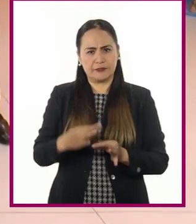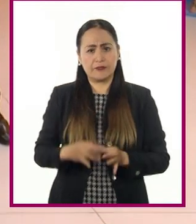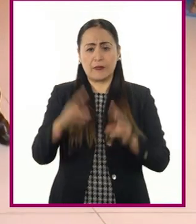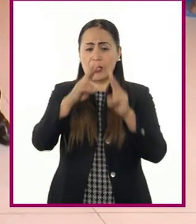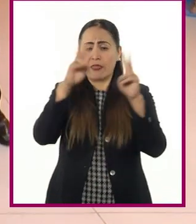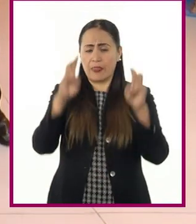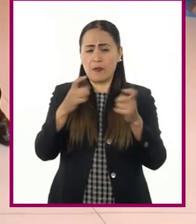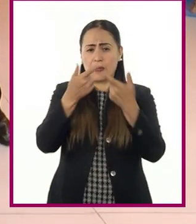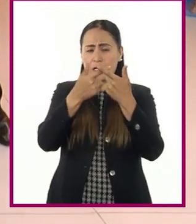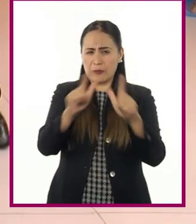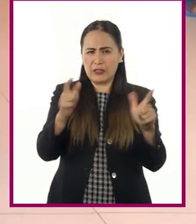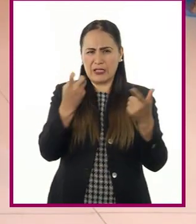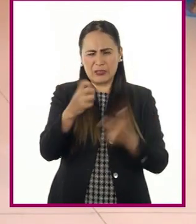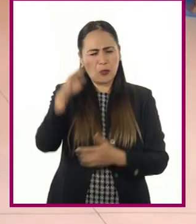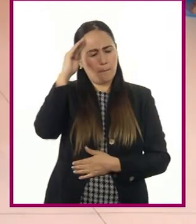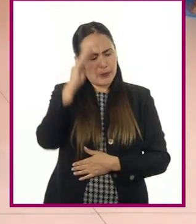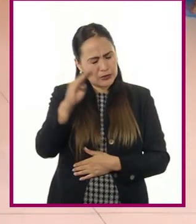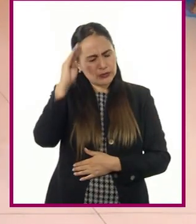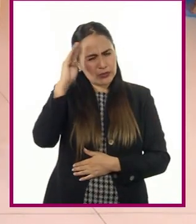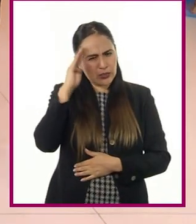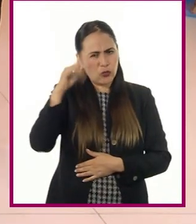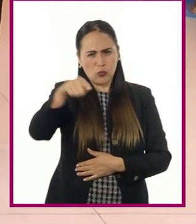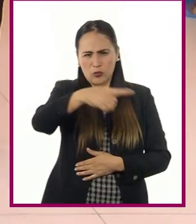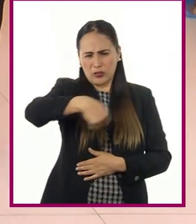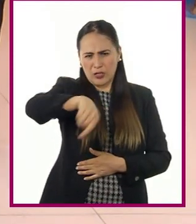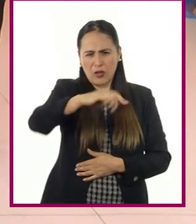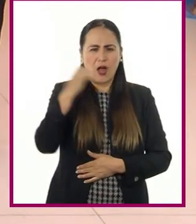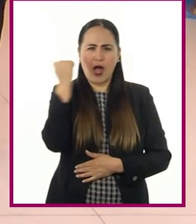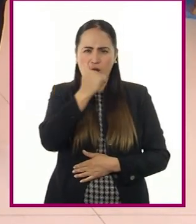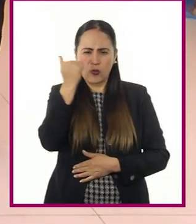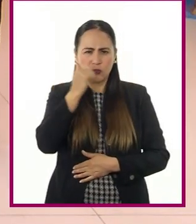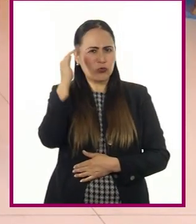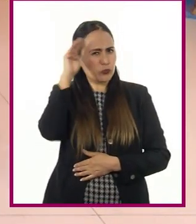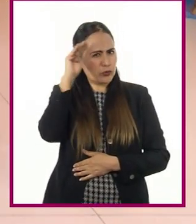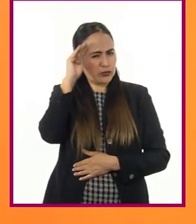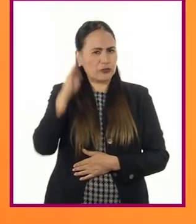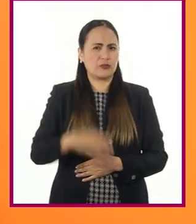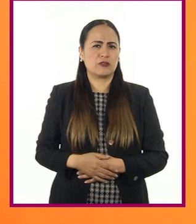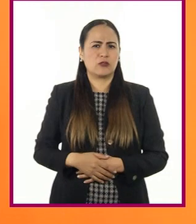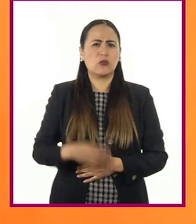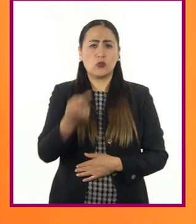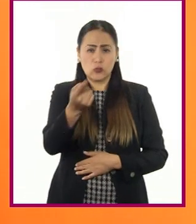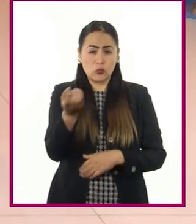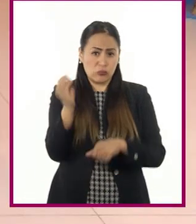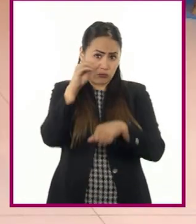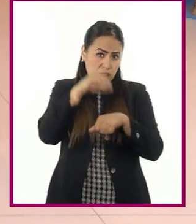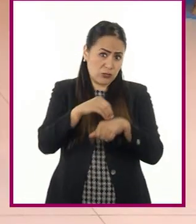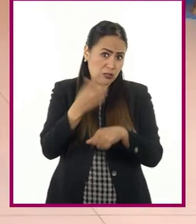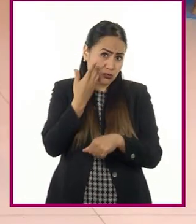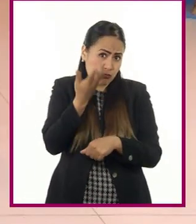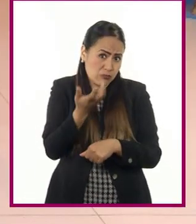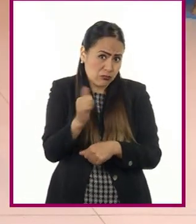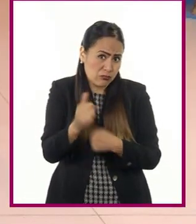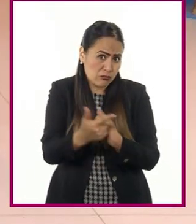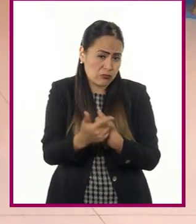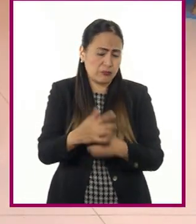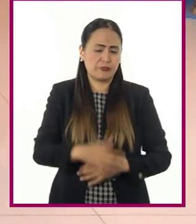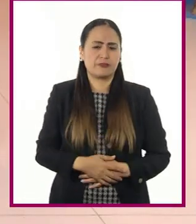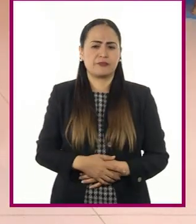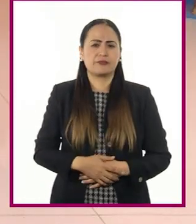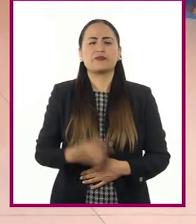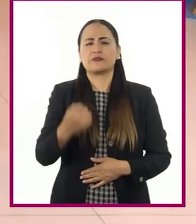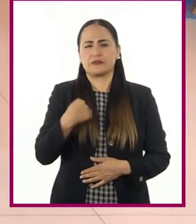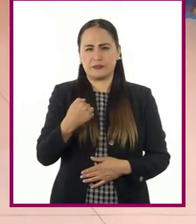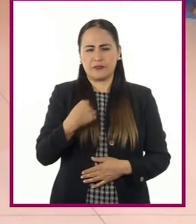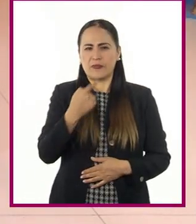para reflexionar con nuestros jóvenes estudiantes. Maestro, ¿desea agregar algo? Considero conveniente